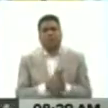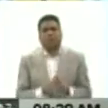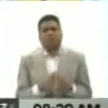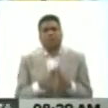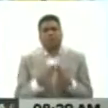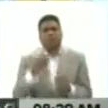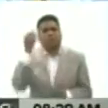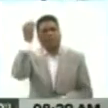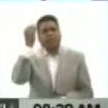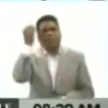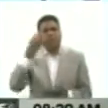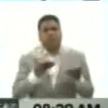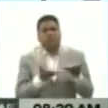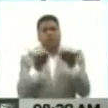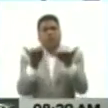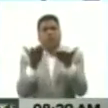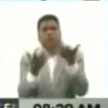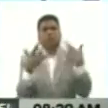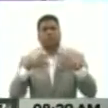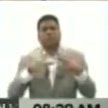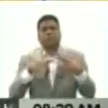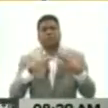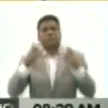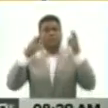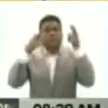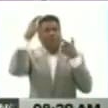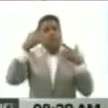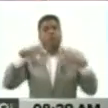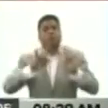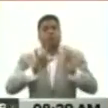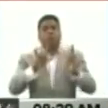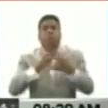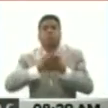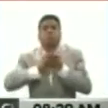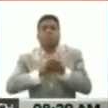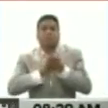te dio Chávez como un amigo, como un padre que fue también. Él vive en mí.